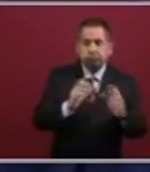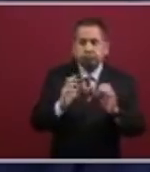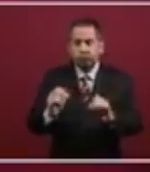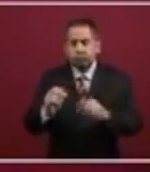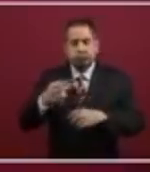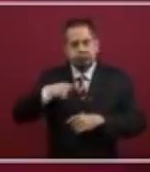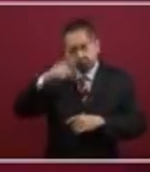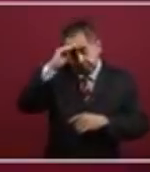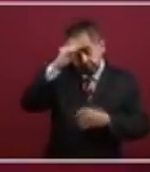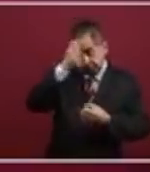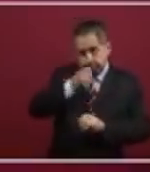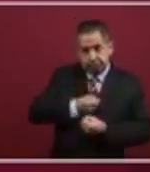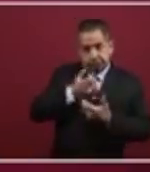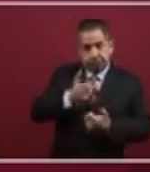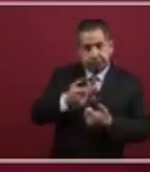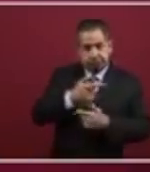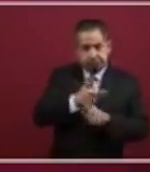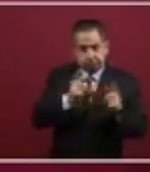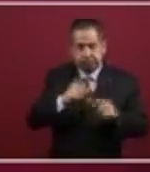pensadores,